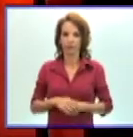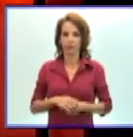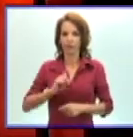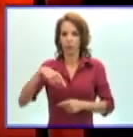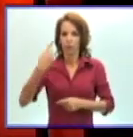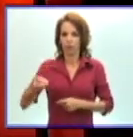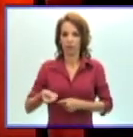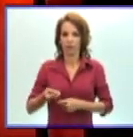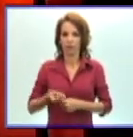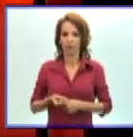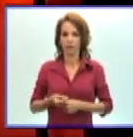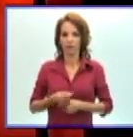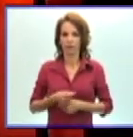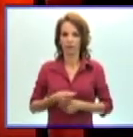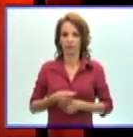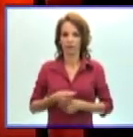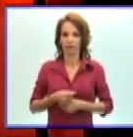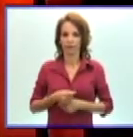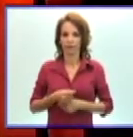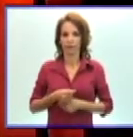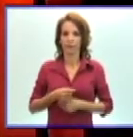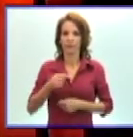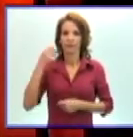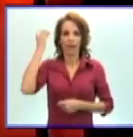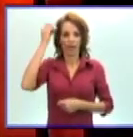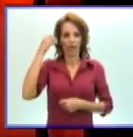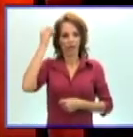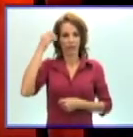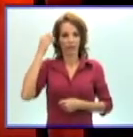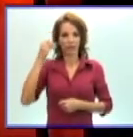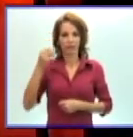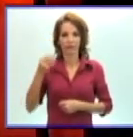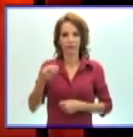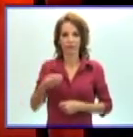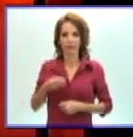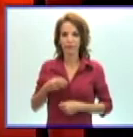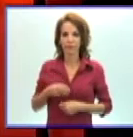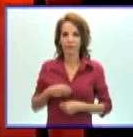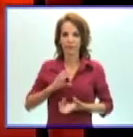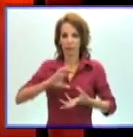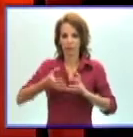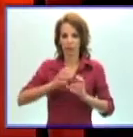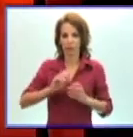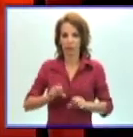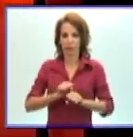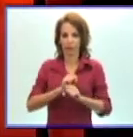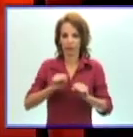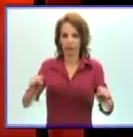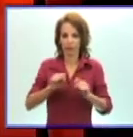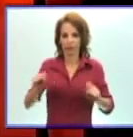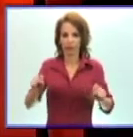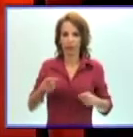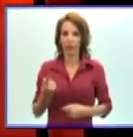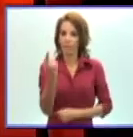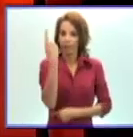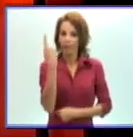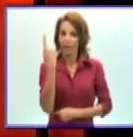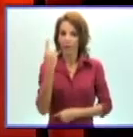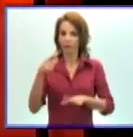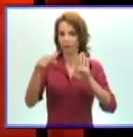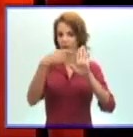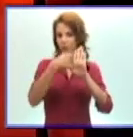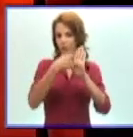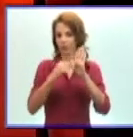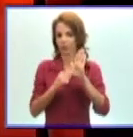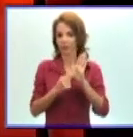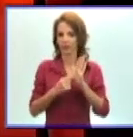debemos hacer? Analizar el instrumento. ¿Qué tenemos que analizar de este instrumento? Bueno, primero, sus partes y